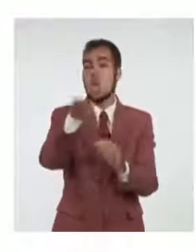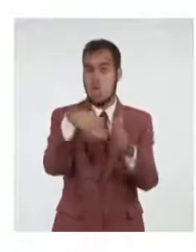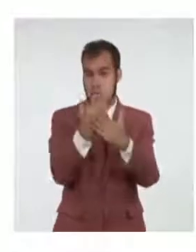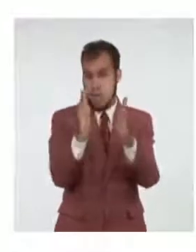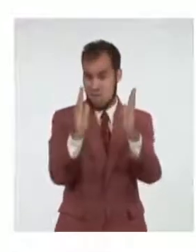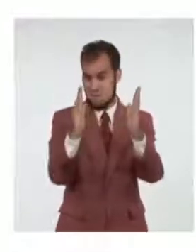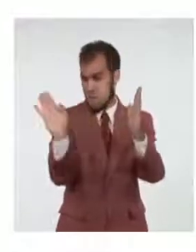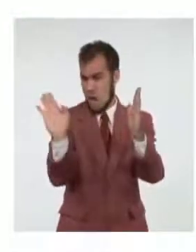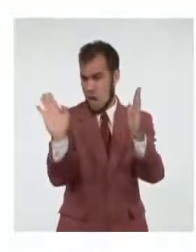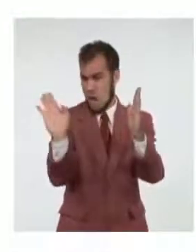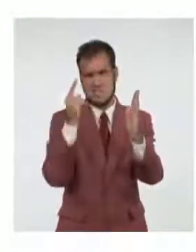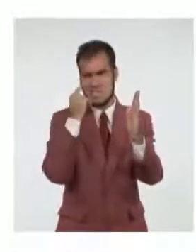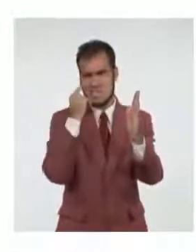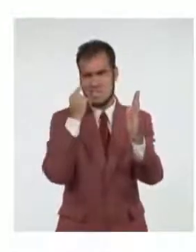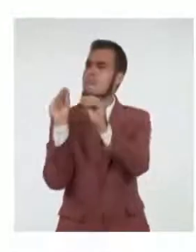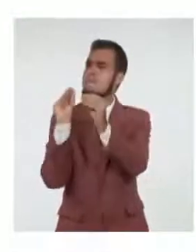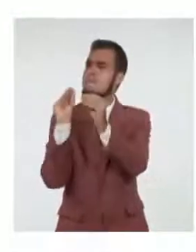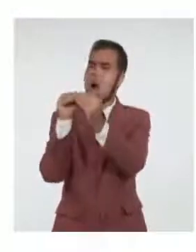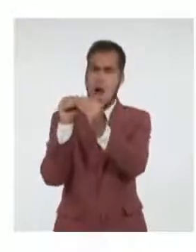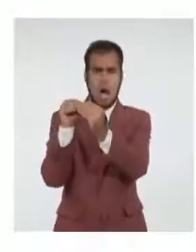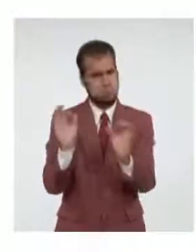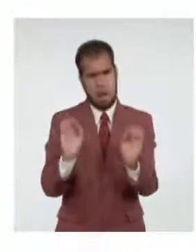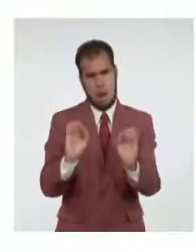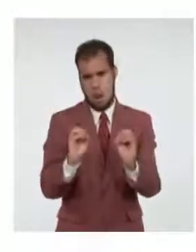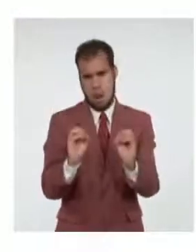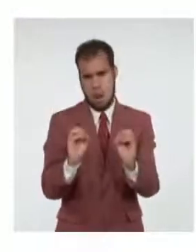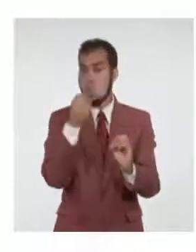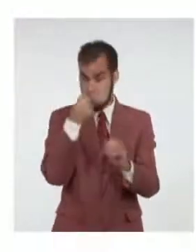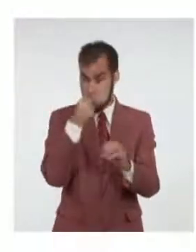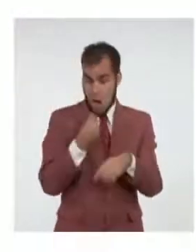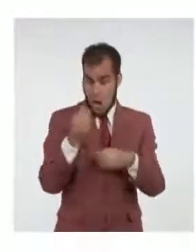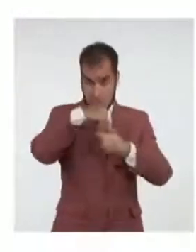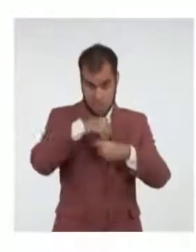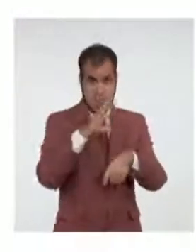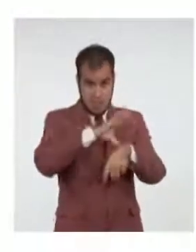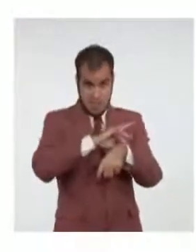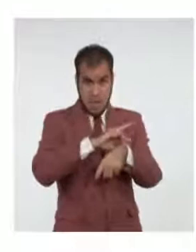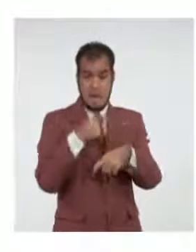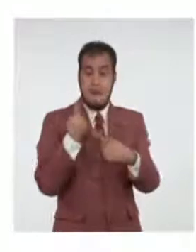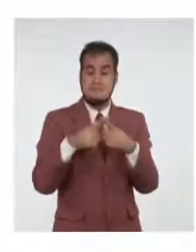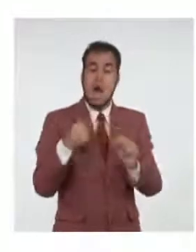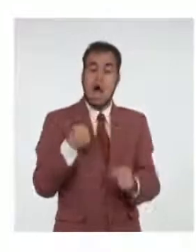positivo la enfermedad, porque es sensible la detección, pero no transmite. Ahora,